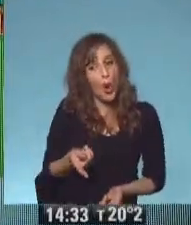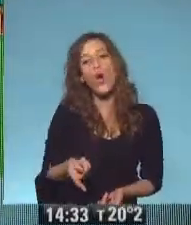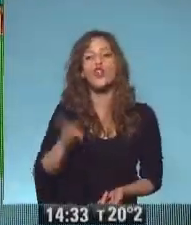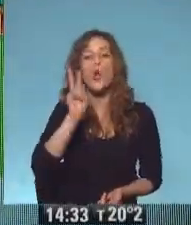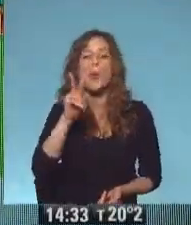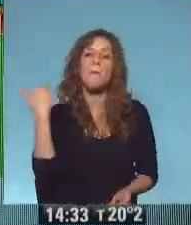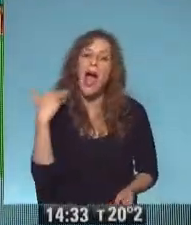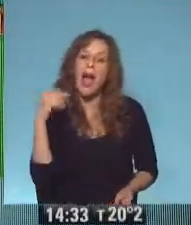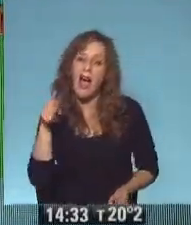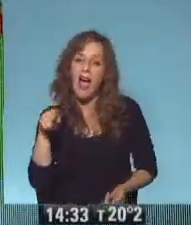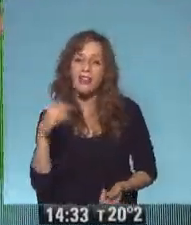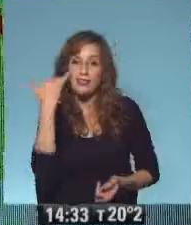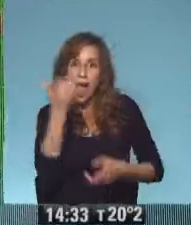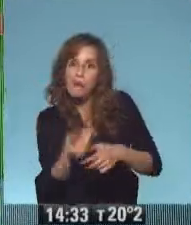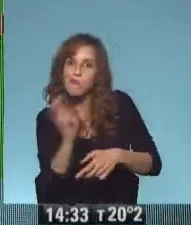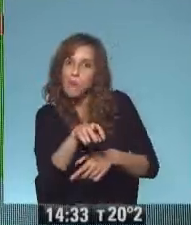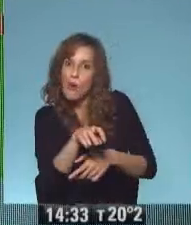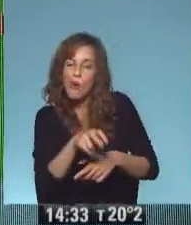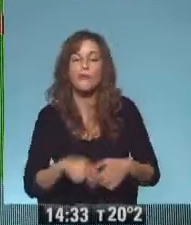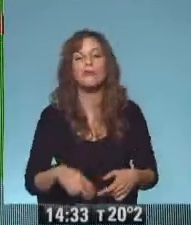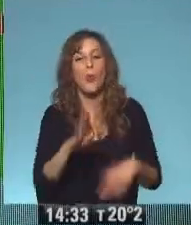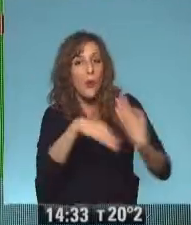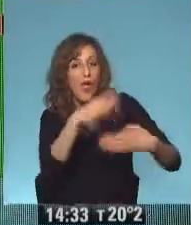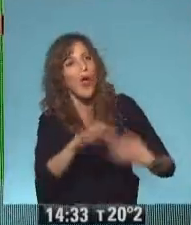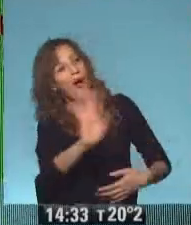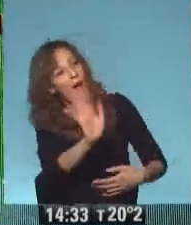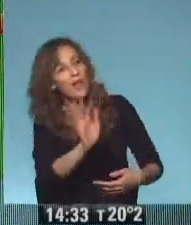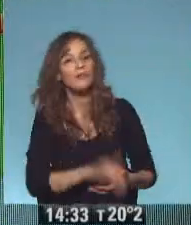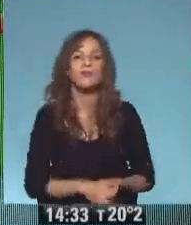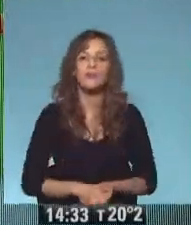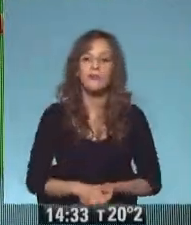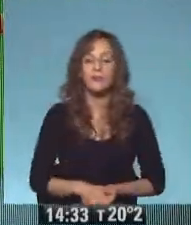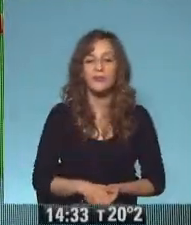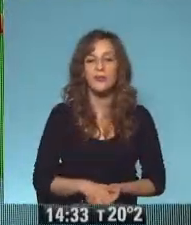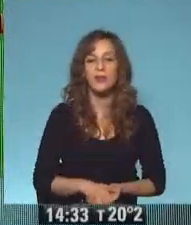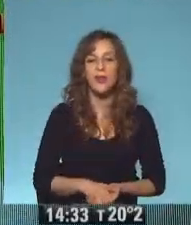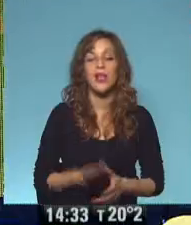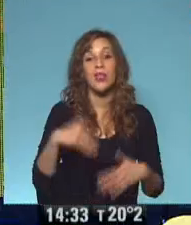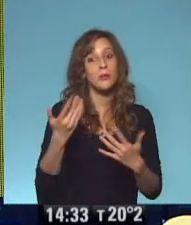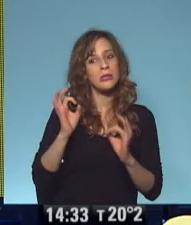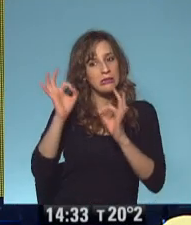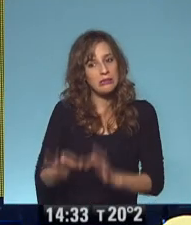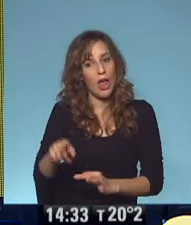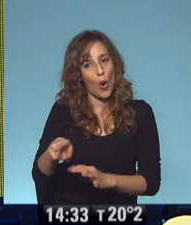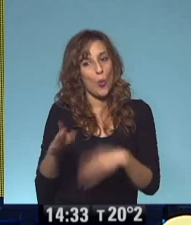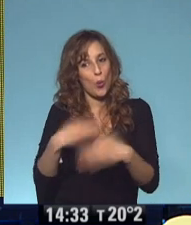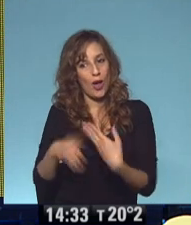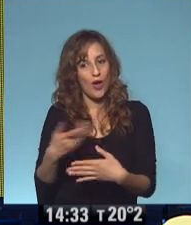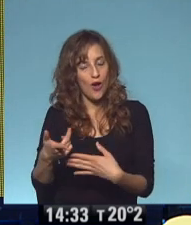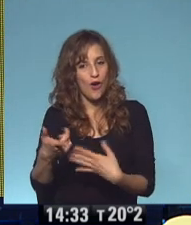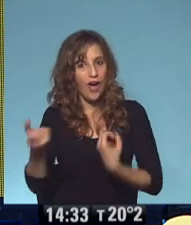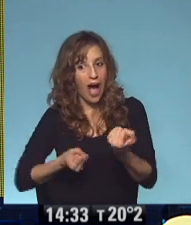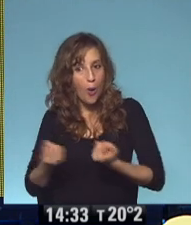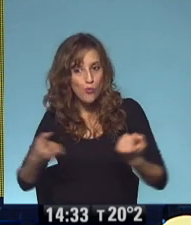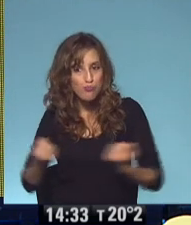¡Maga, ahí voy! Sigo, llego hasta este carrito y vuelvo a entrar. Bien, un camino largo. ¡Qué camino largo! Me cansé. Pero llegaste. Un